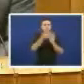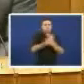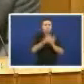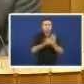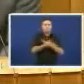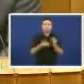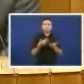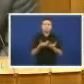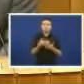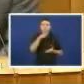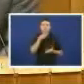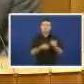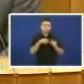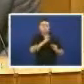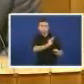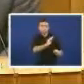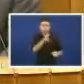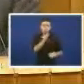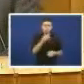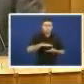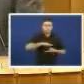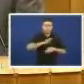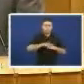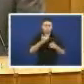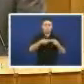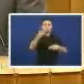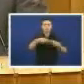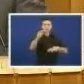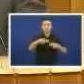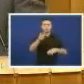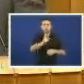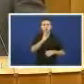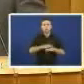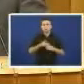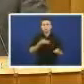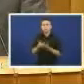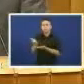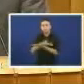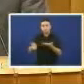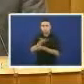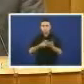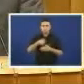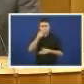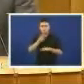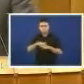ten demostrado maior capacidade para impoñer peaxes que para tender pontes e sumar esforzos arredor dos intereses de Galicia.